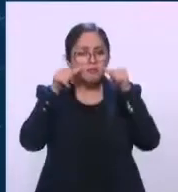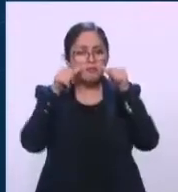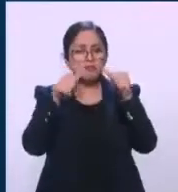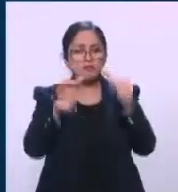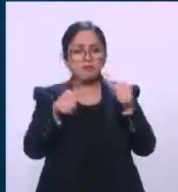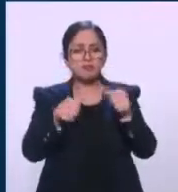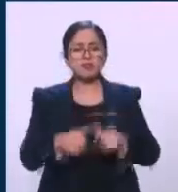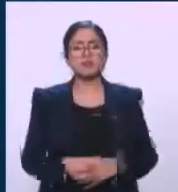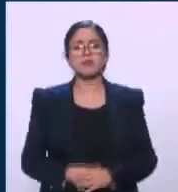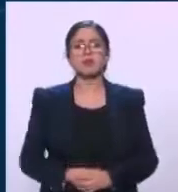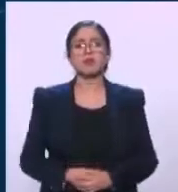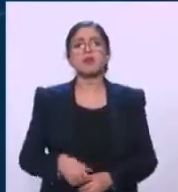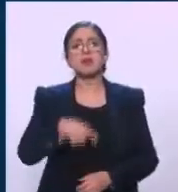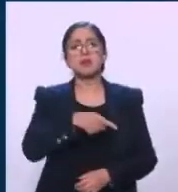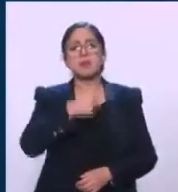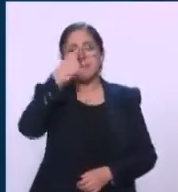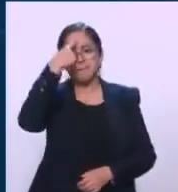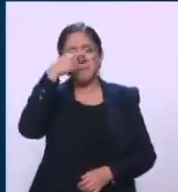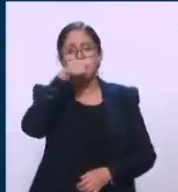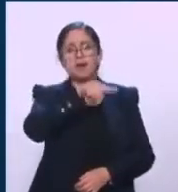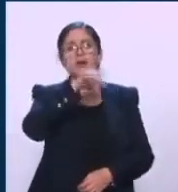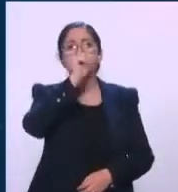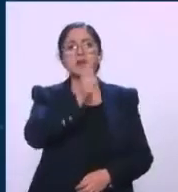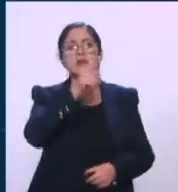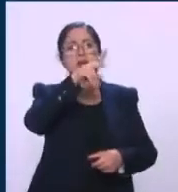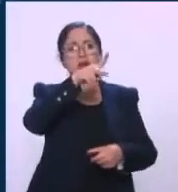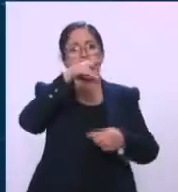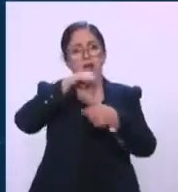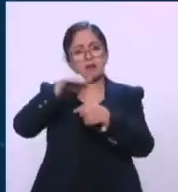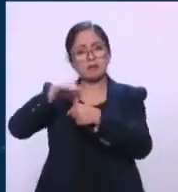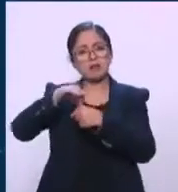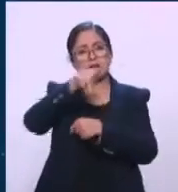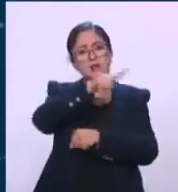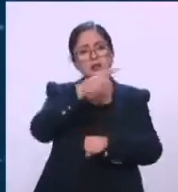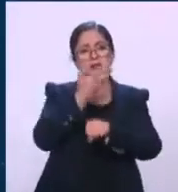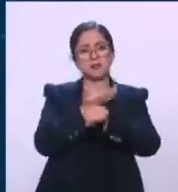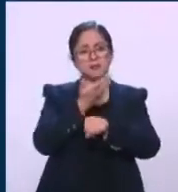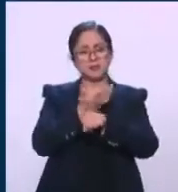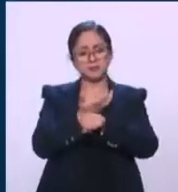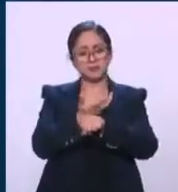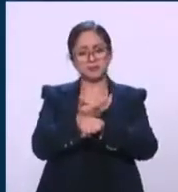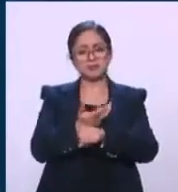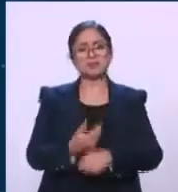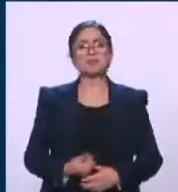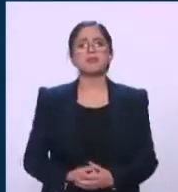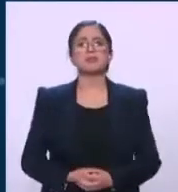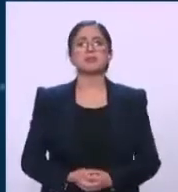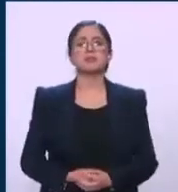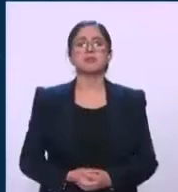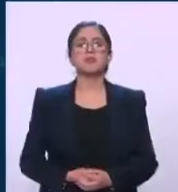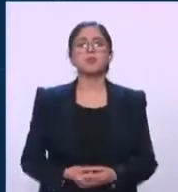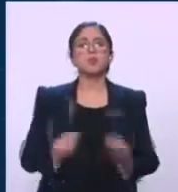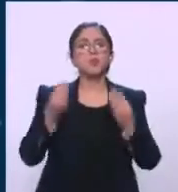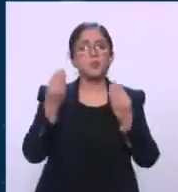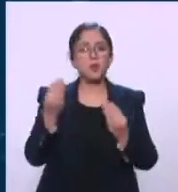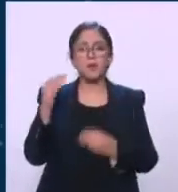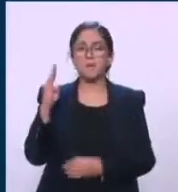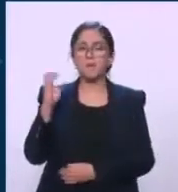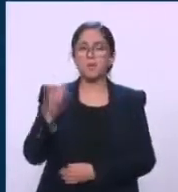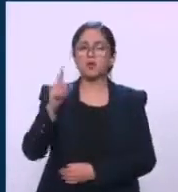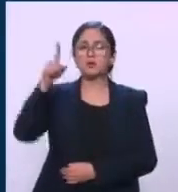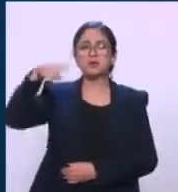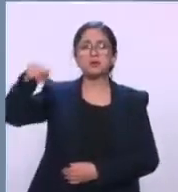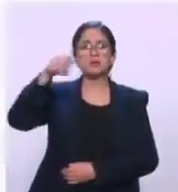Se nos congeló. Las elecciones de Estados Unidos. Muchos bots supuestamente de Irán desde